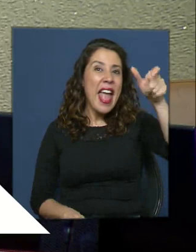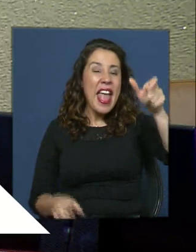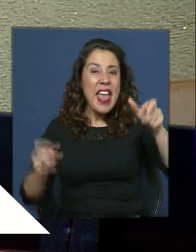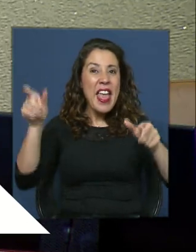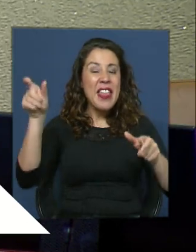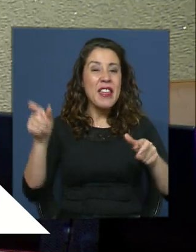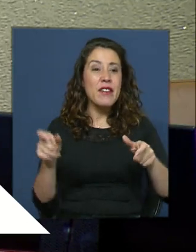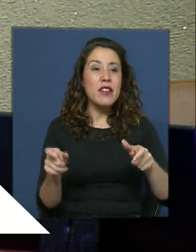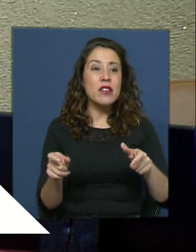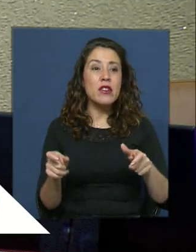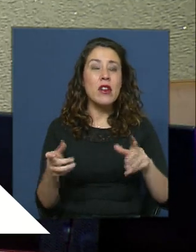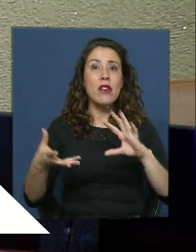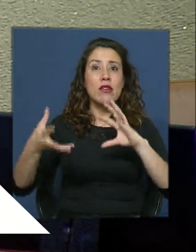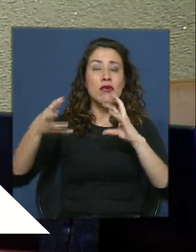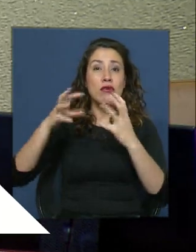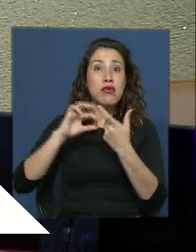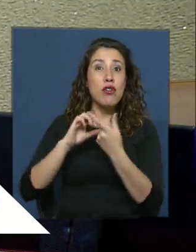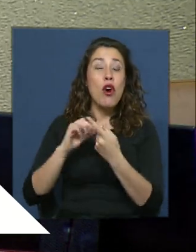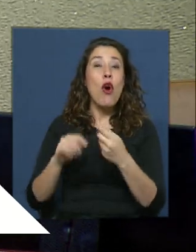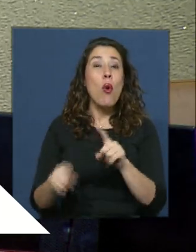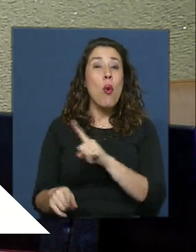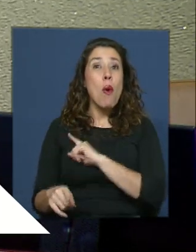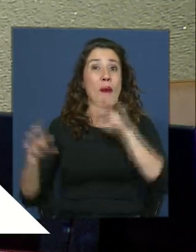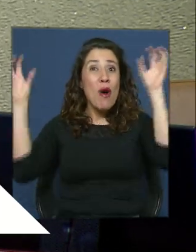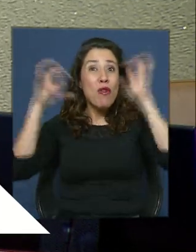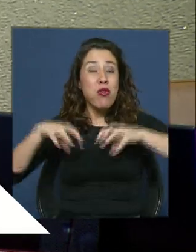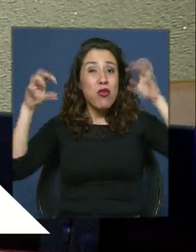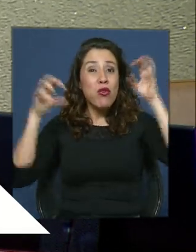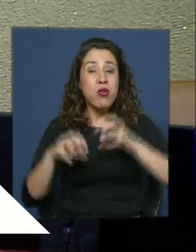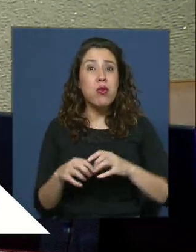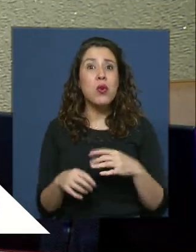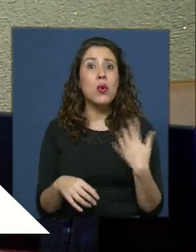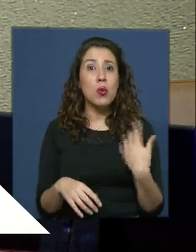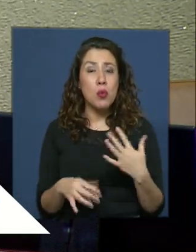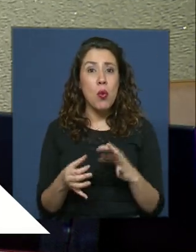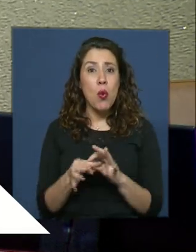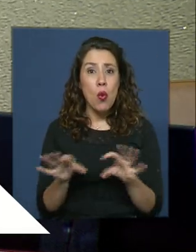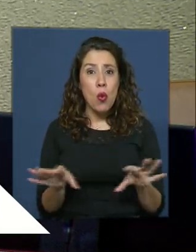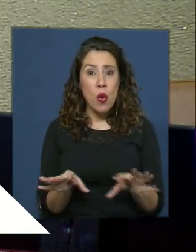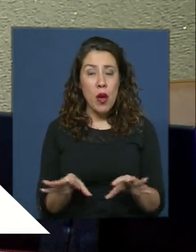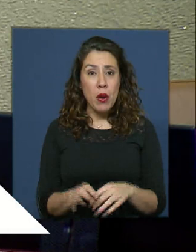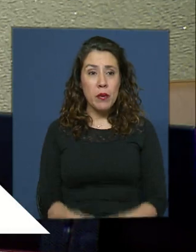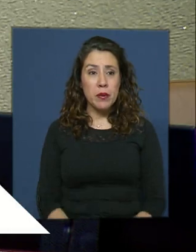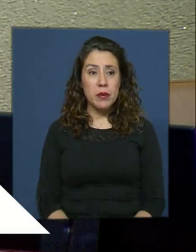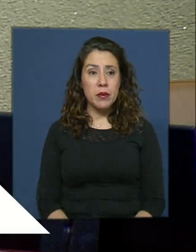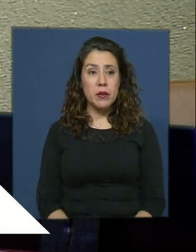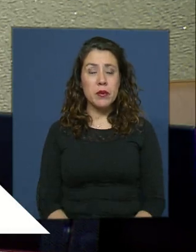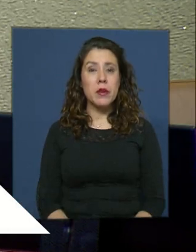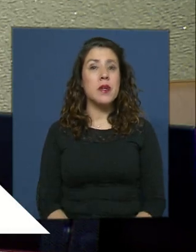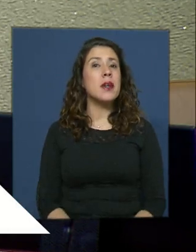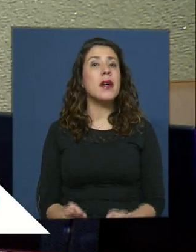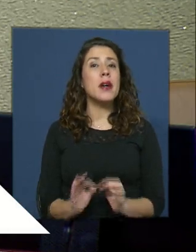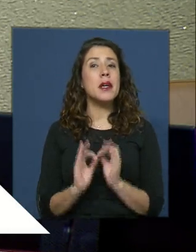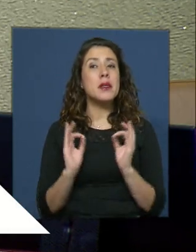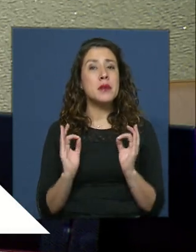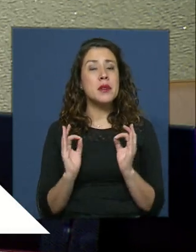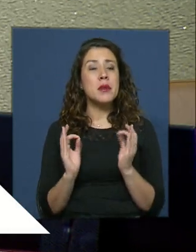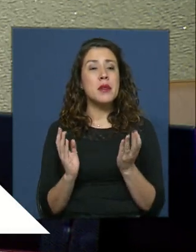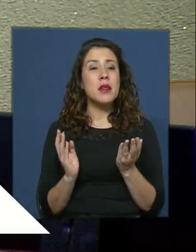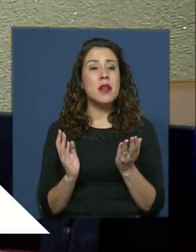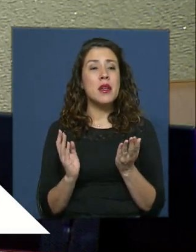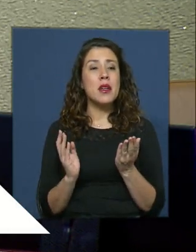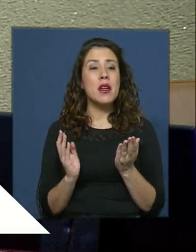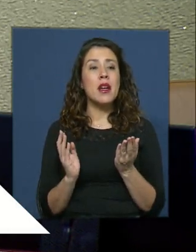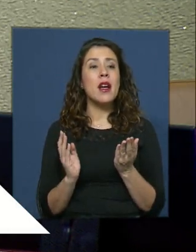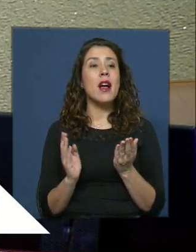que el deterioro causado ha sido de consideración, considerando sobre todo que son